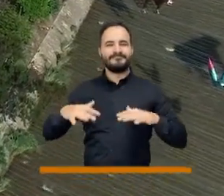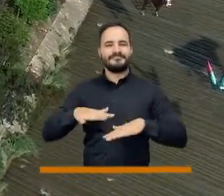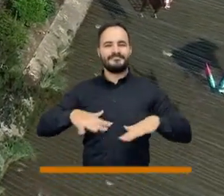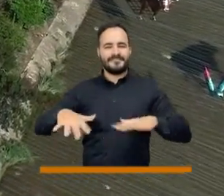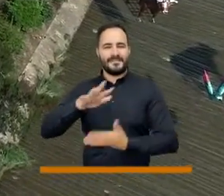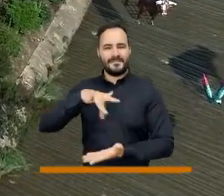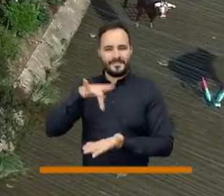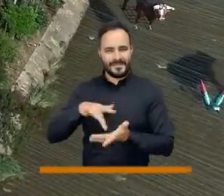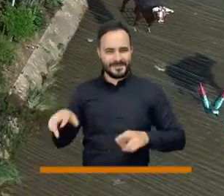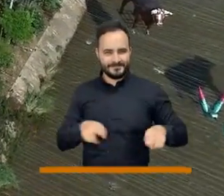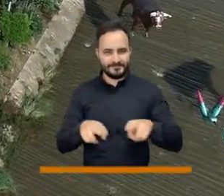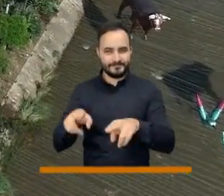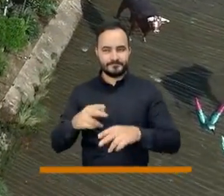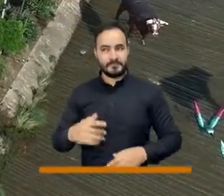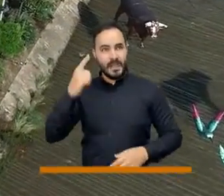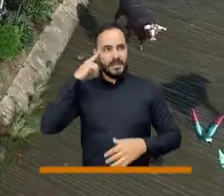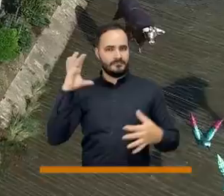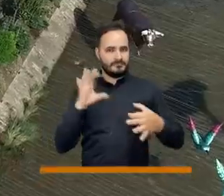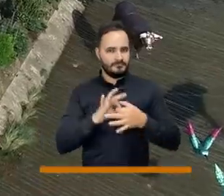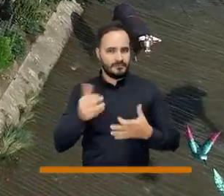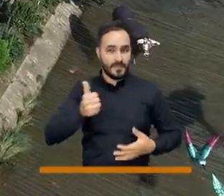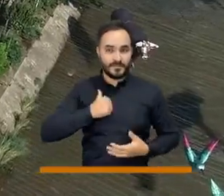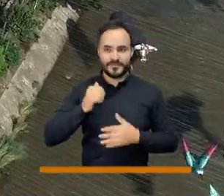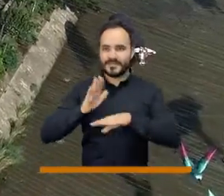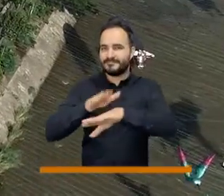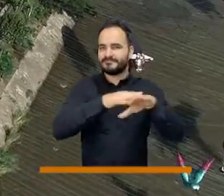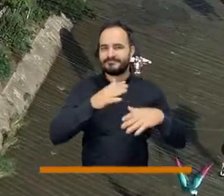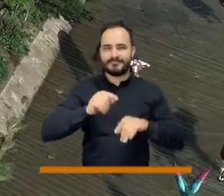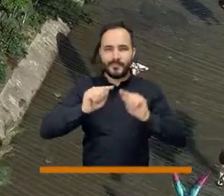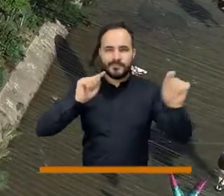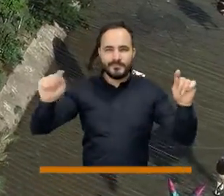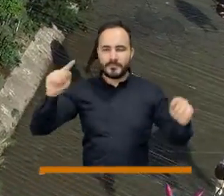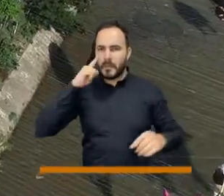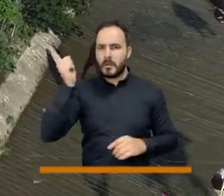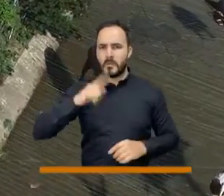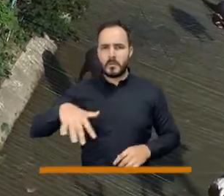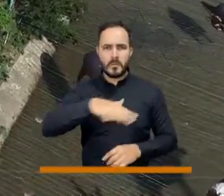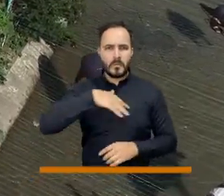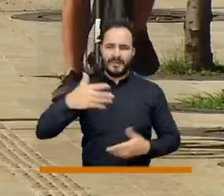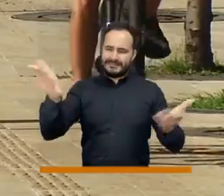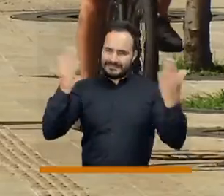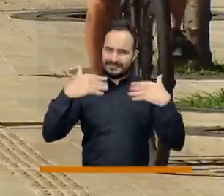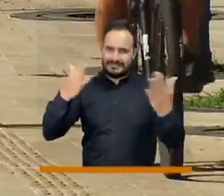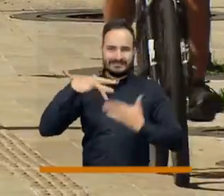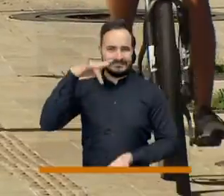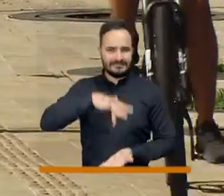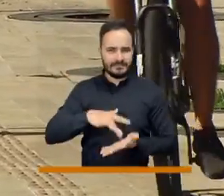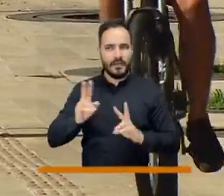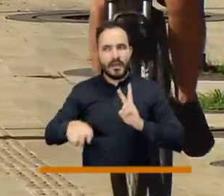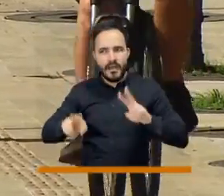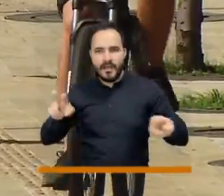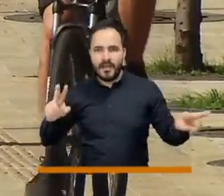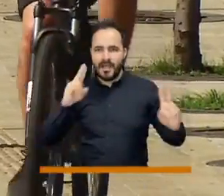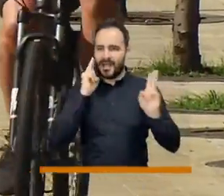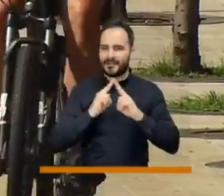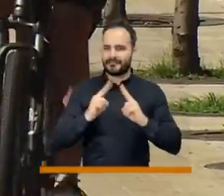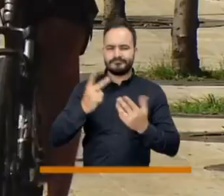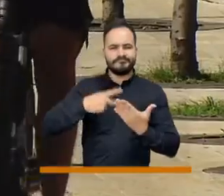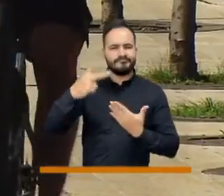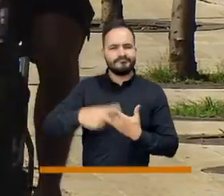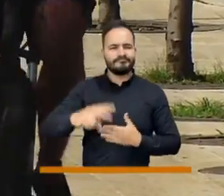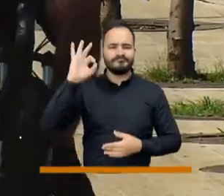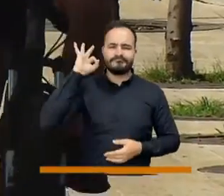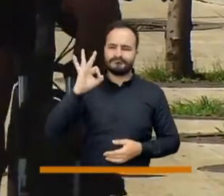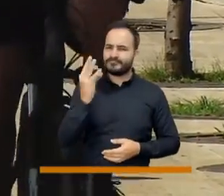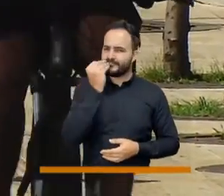que además aprovechamos para invitar a la gente que no lo conoce. Ay, que sí, vengan increíble. A visitarlo y a conocer este proyecto tan